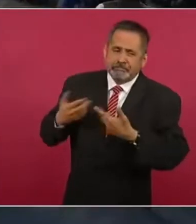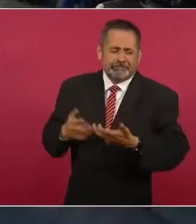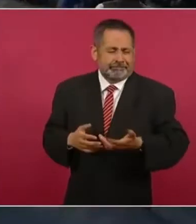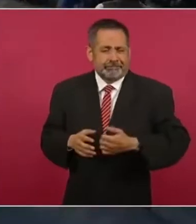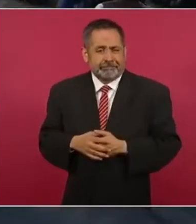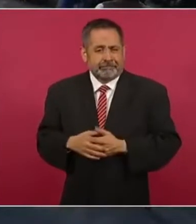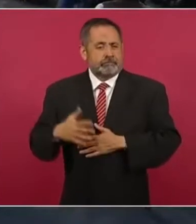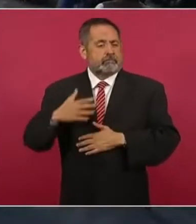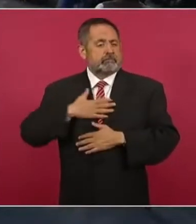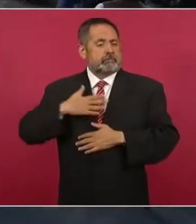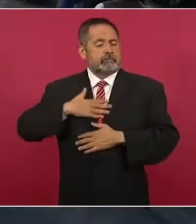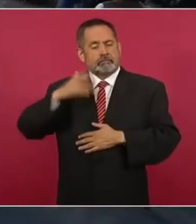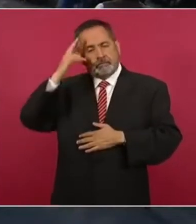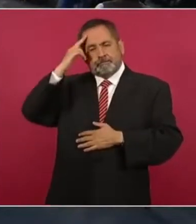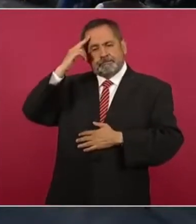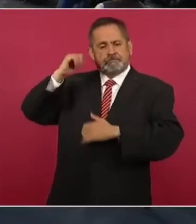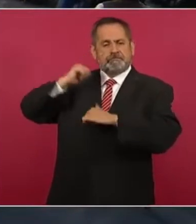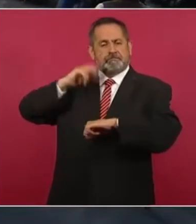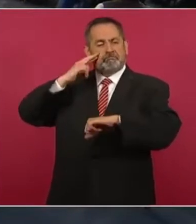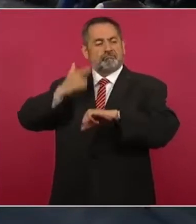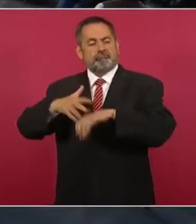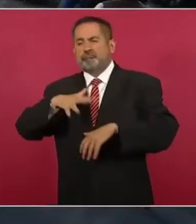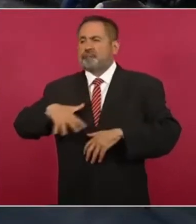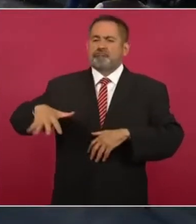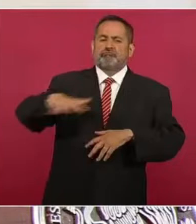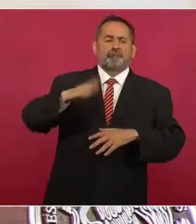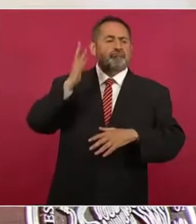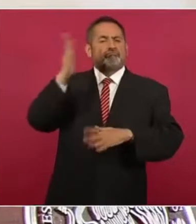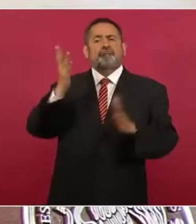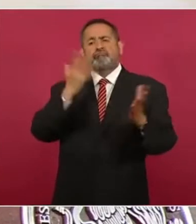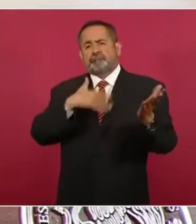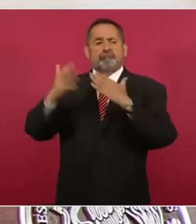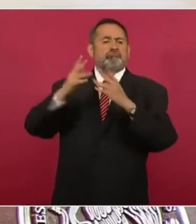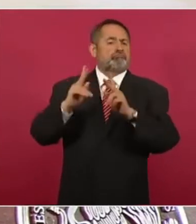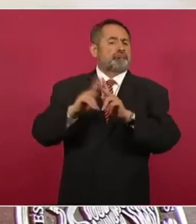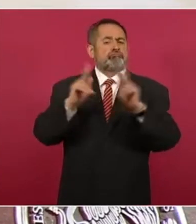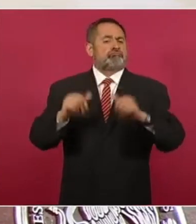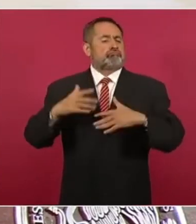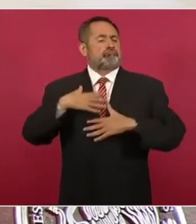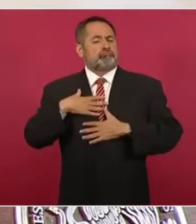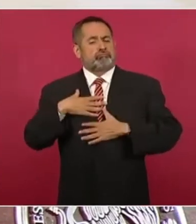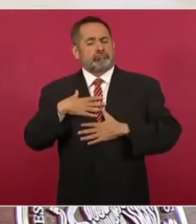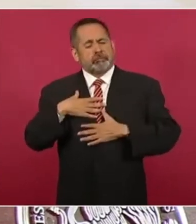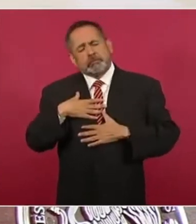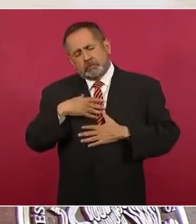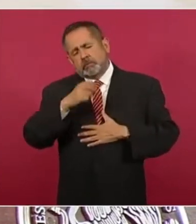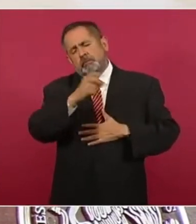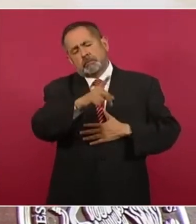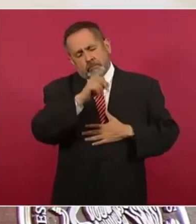porque él representaba el progreso, la paz, y se sacrificaba